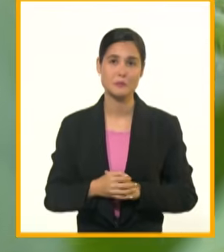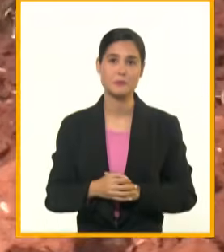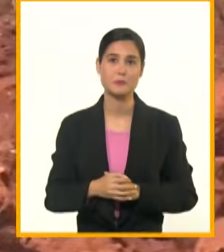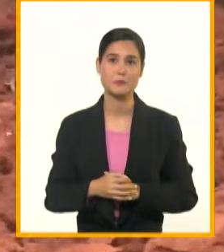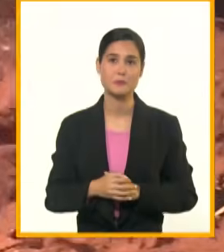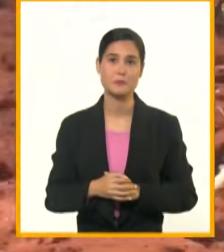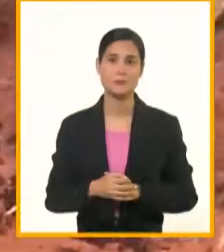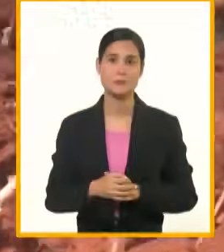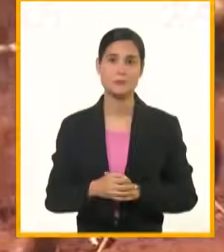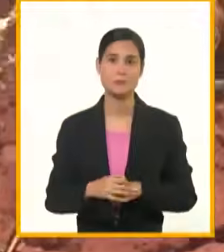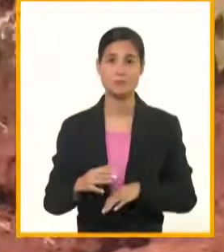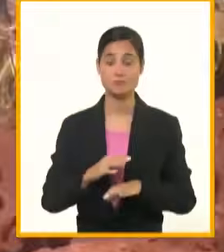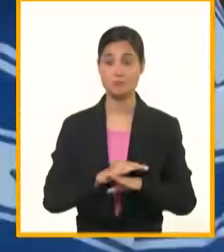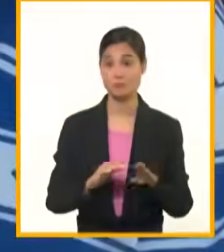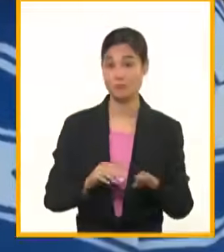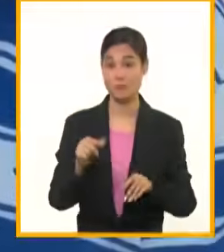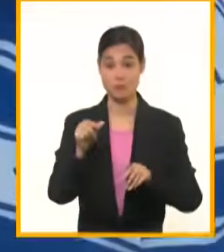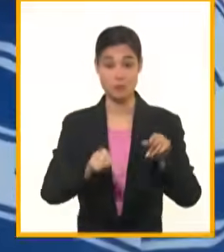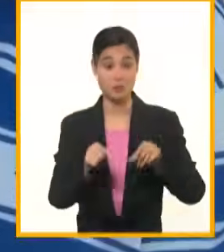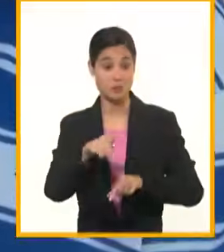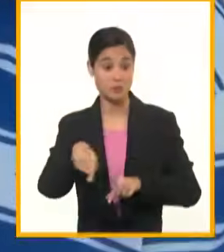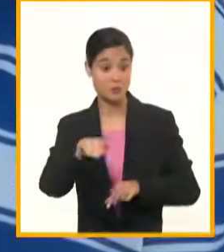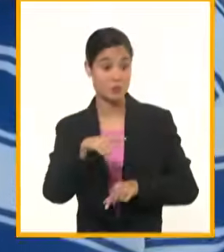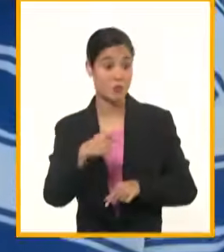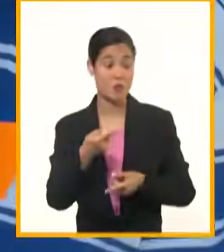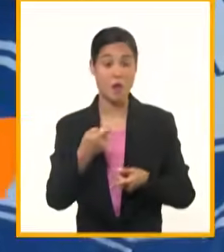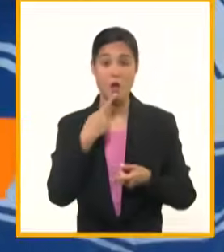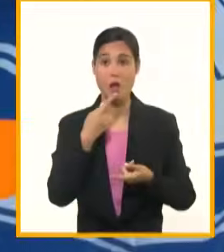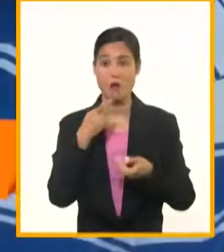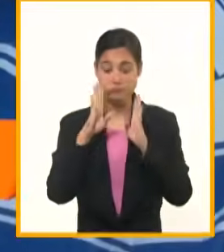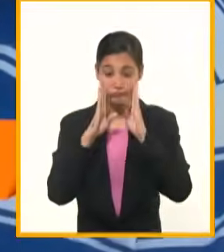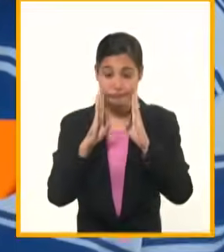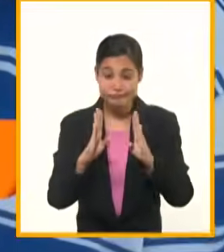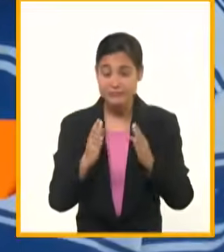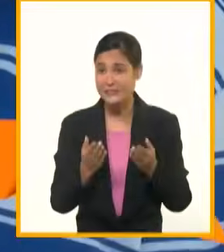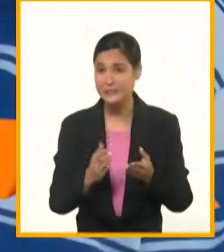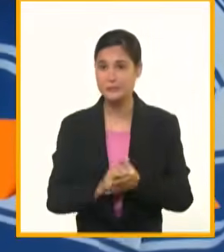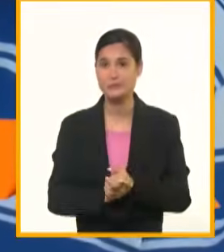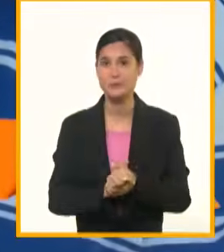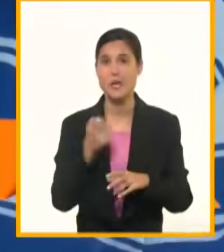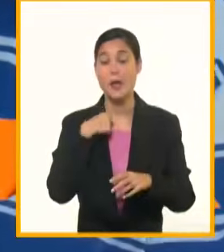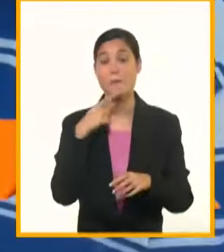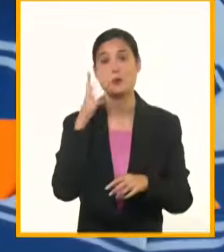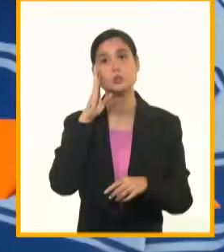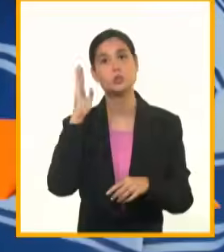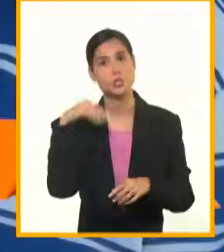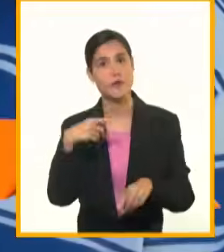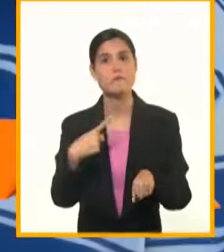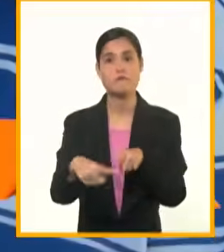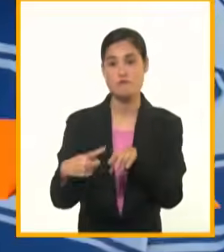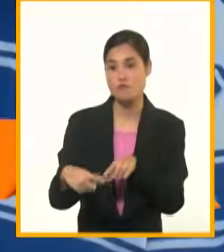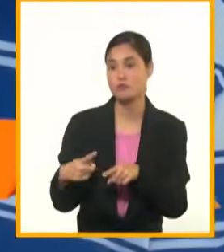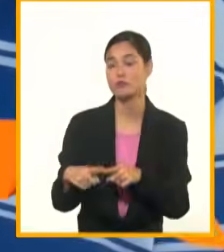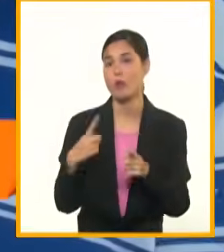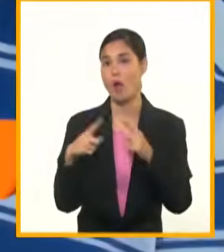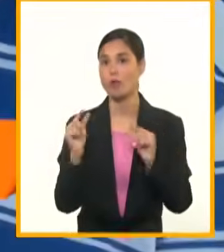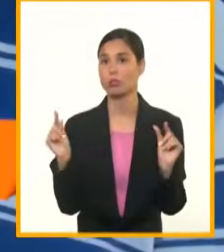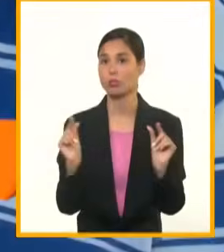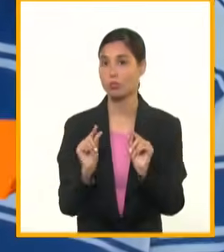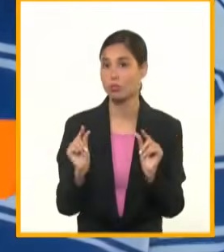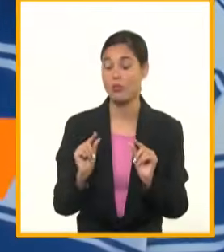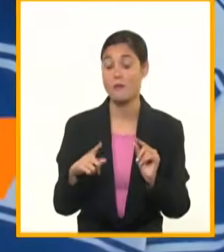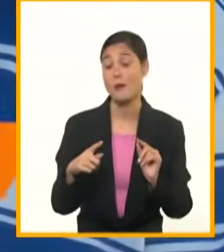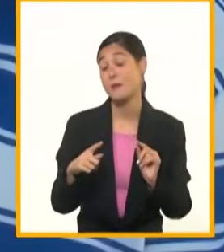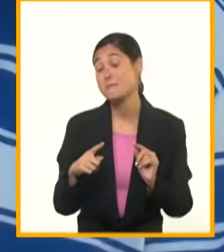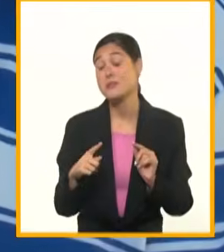Se ha tenido en cuenta precisamente a partir de la escasez de recursos, aumentar los resultados con la incorporación